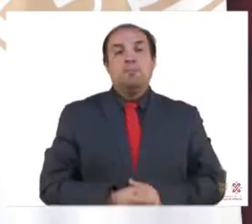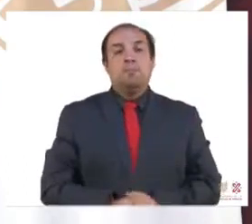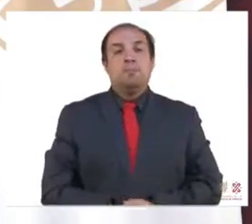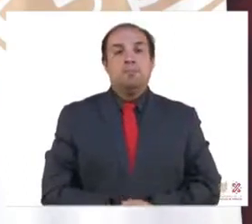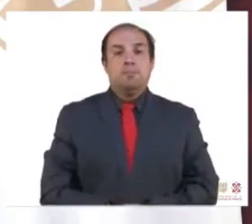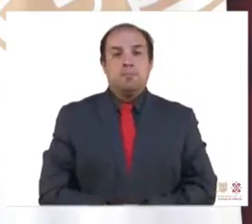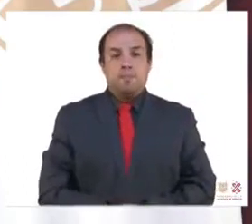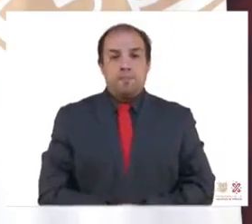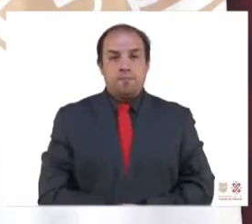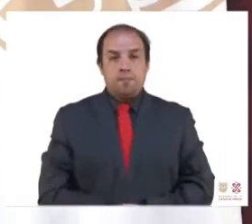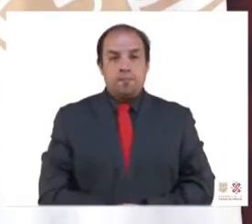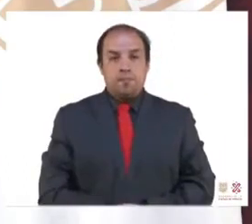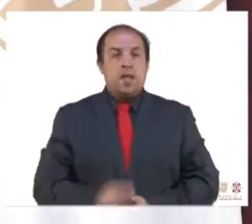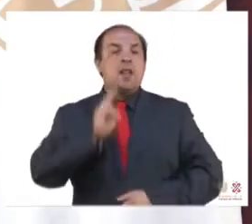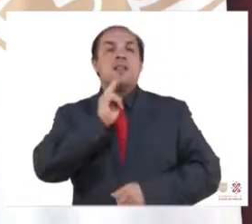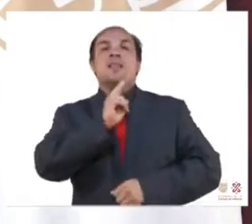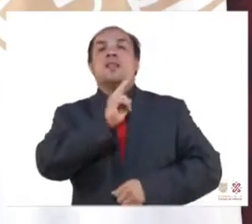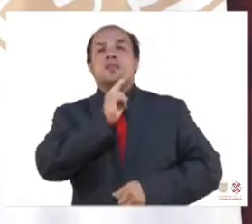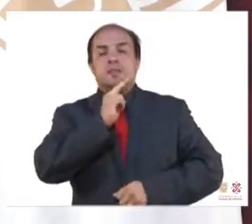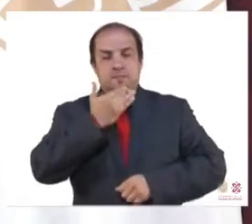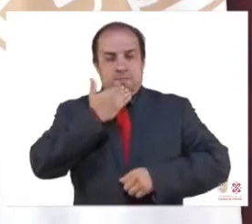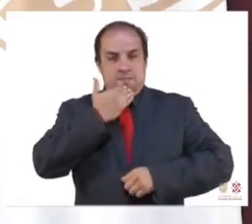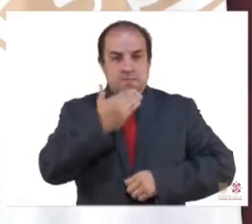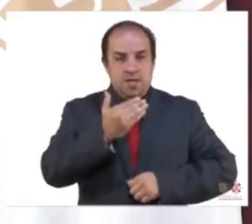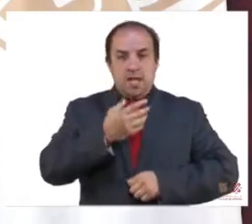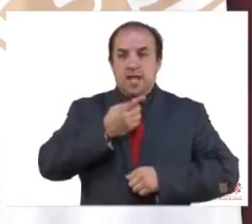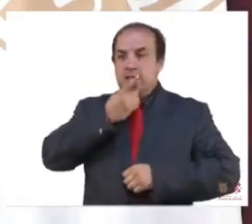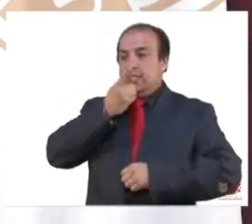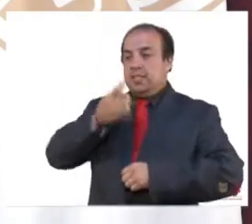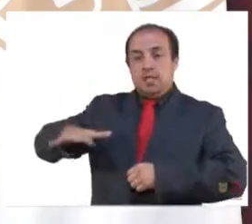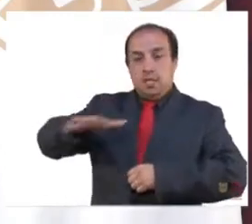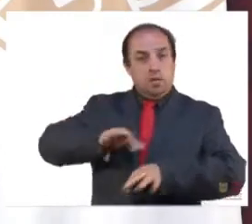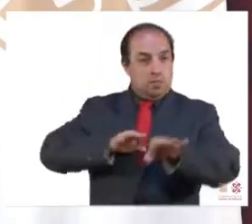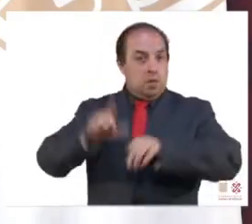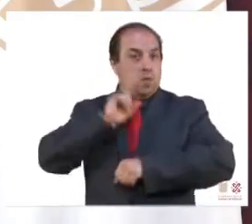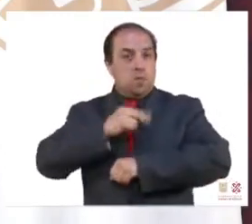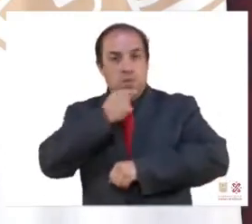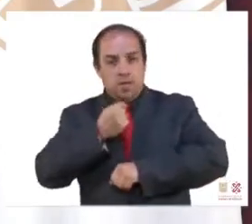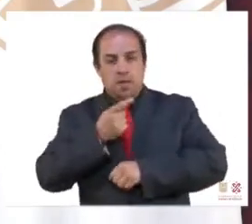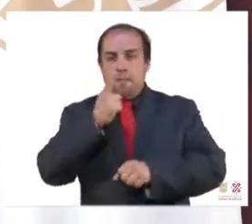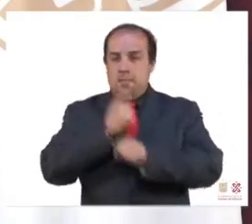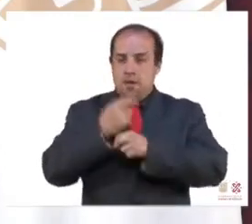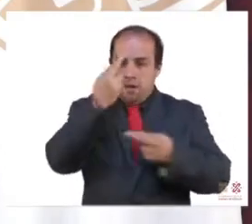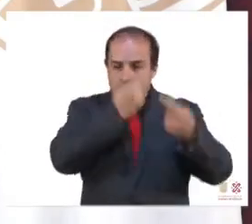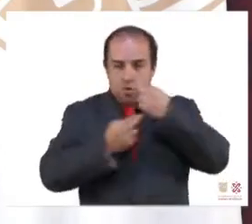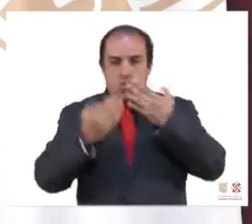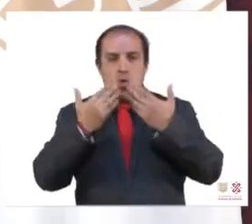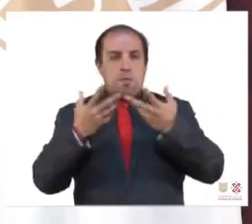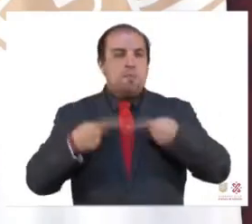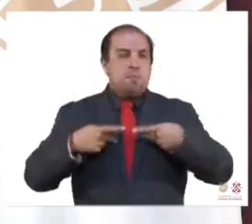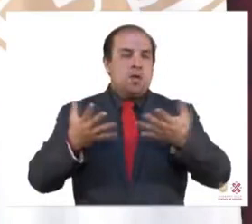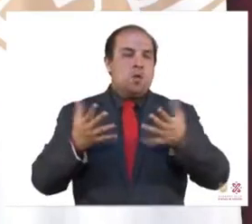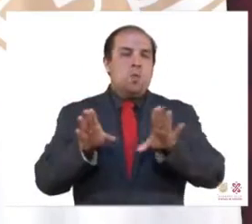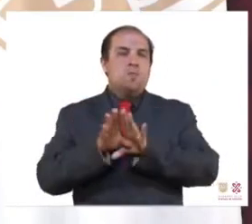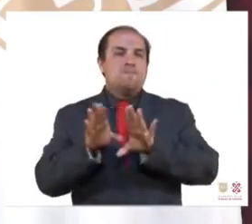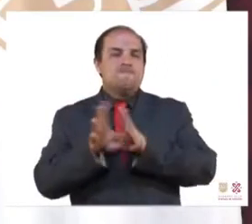entonces la buena noticia que le damos a las y los trabajadores por supuesto con una revisión de que no haya aviadores de que